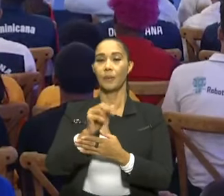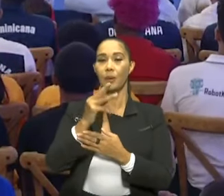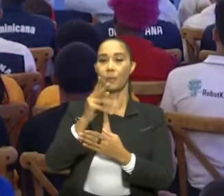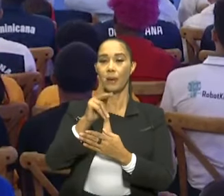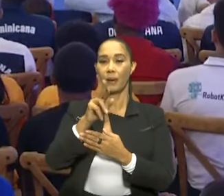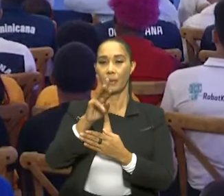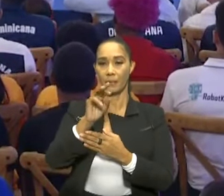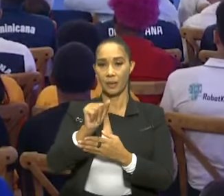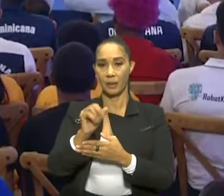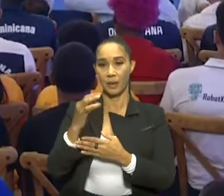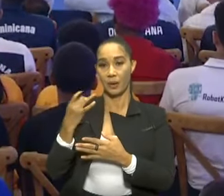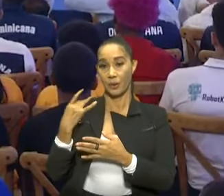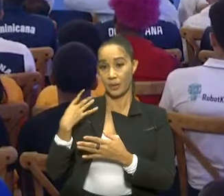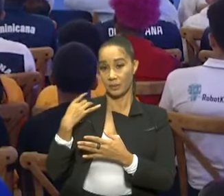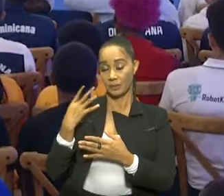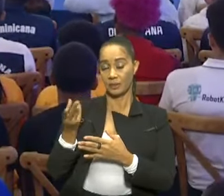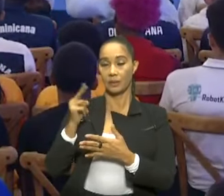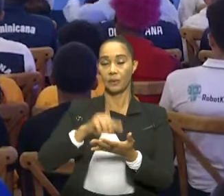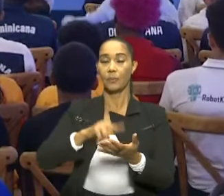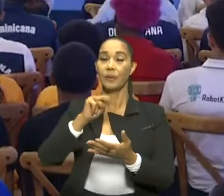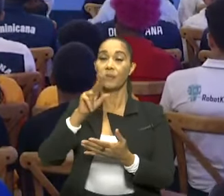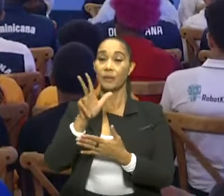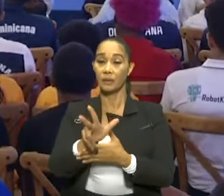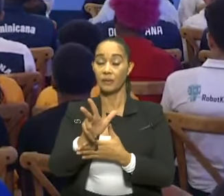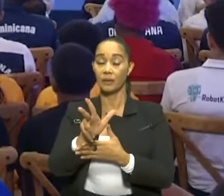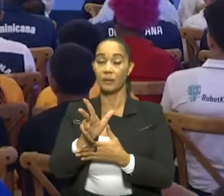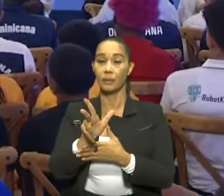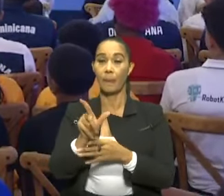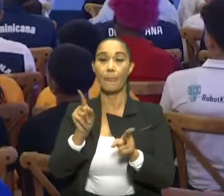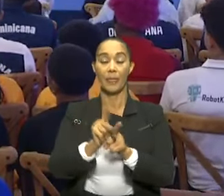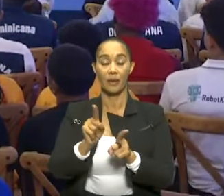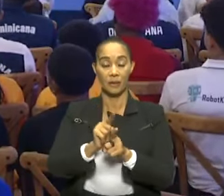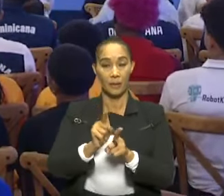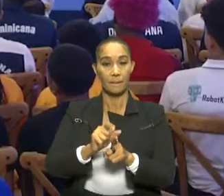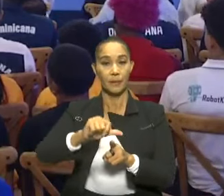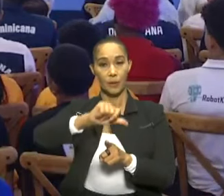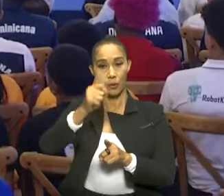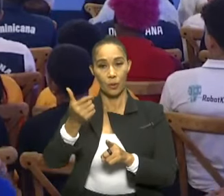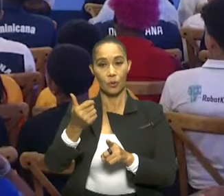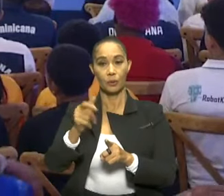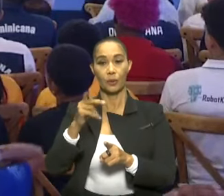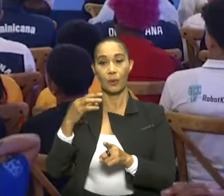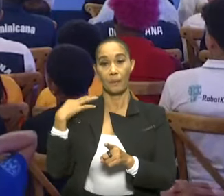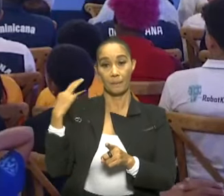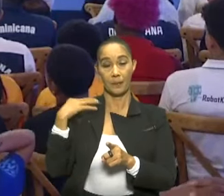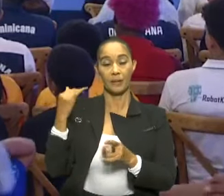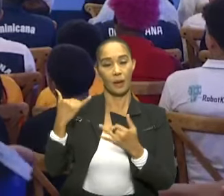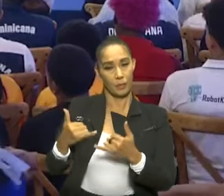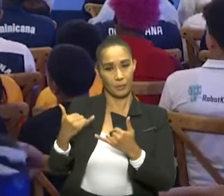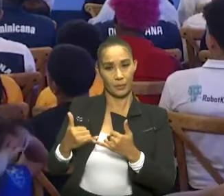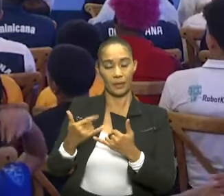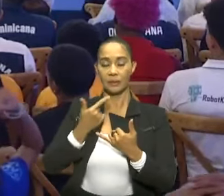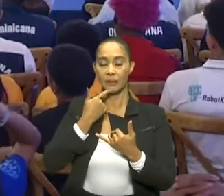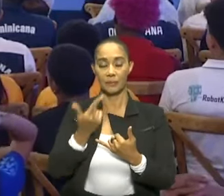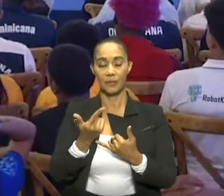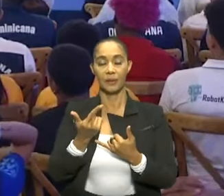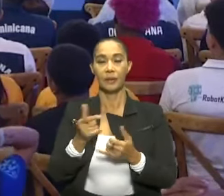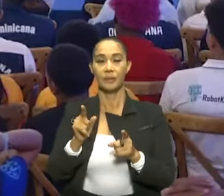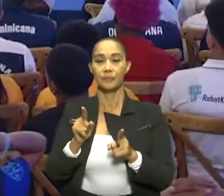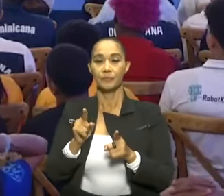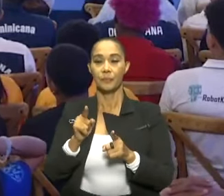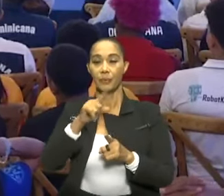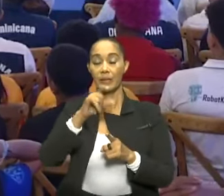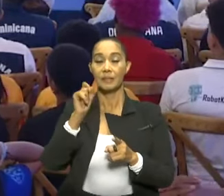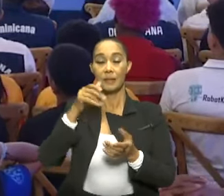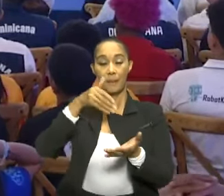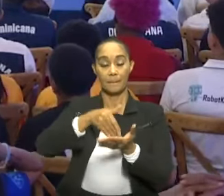de Santiago de Chile el 2023 y los Juegos Olímpicos de París, ahora estos Juegos que mencionamos, con